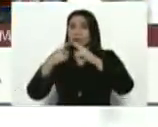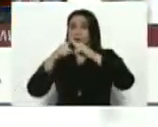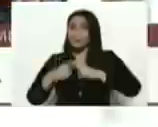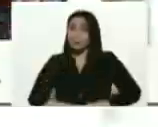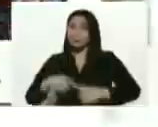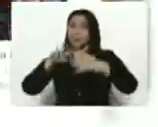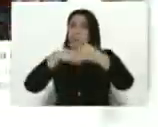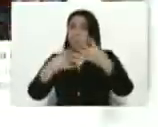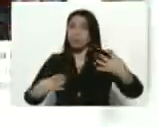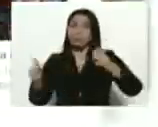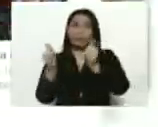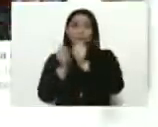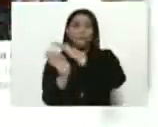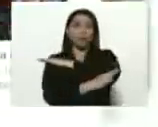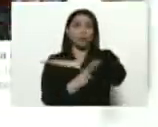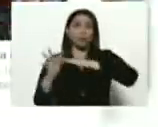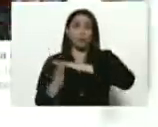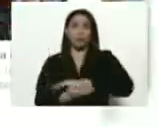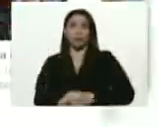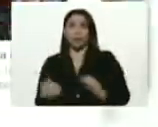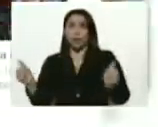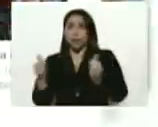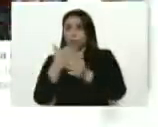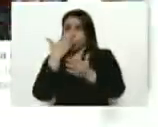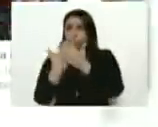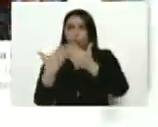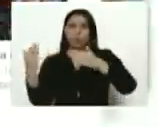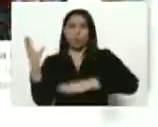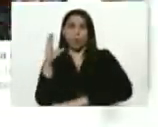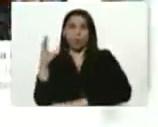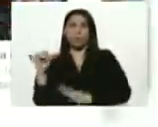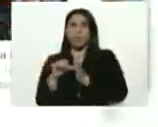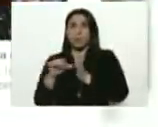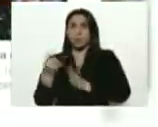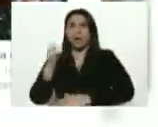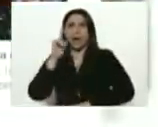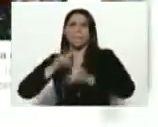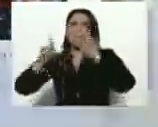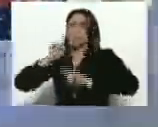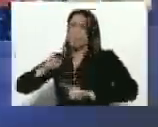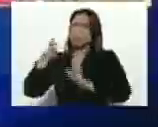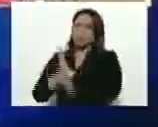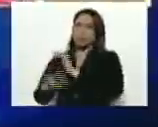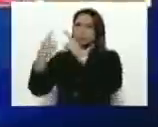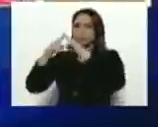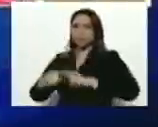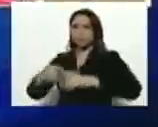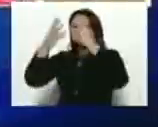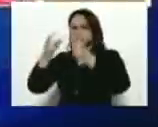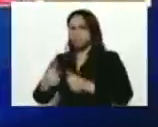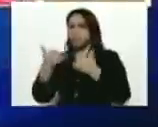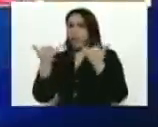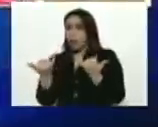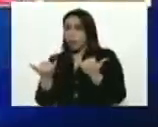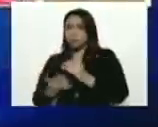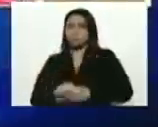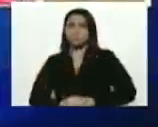con la frontera con Colombia, donde están mintiendo sobre la cifra. Pero ahora